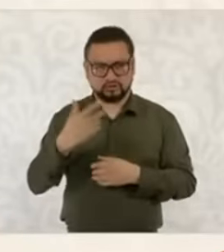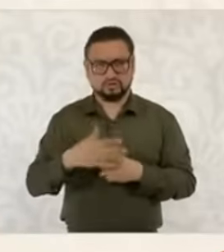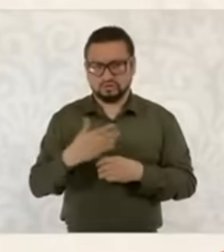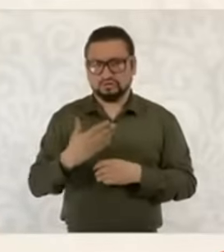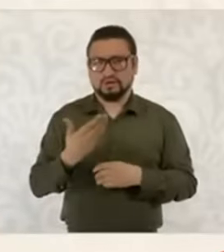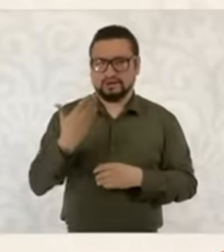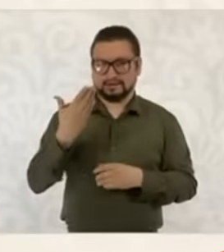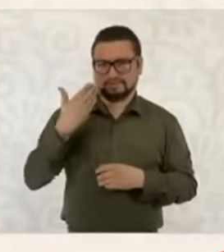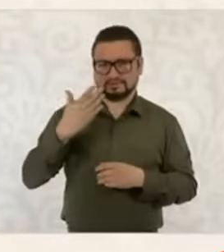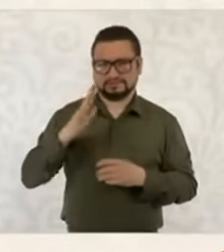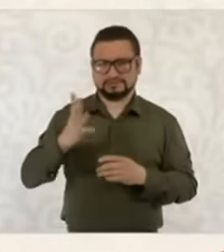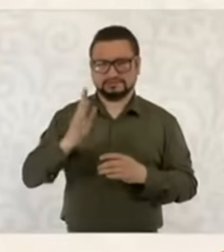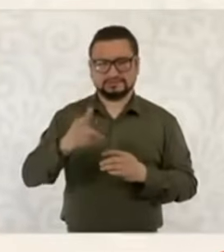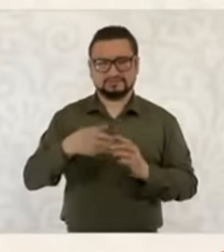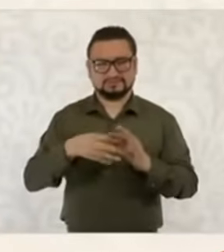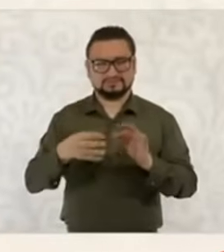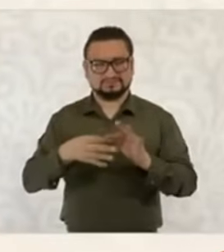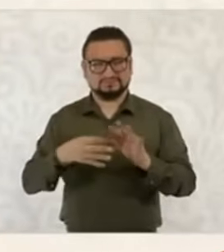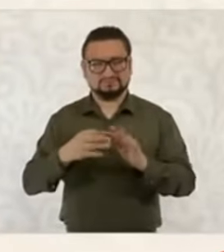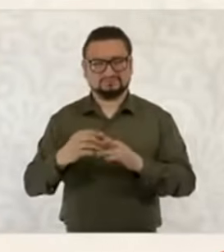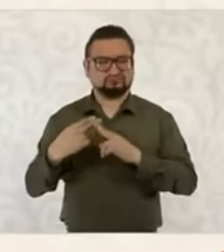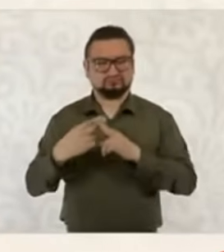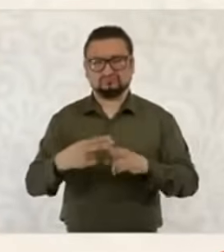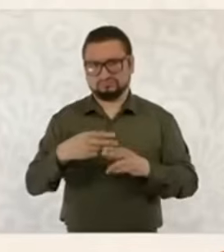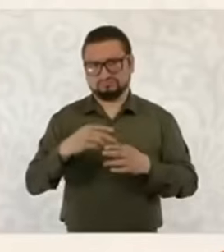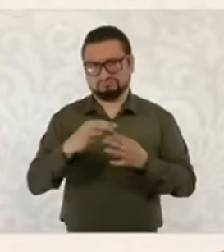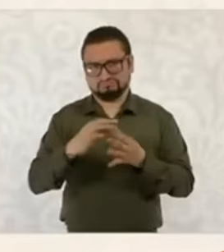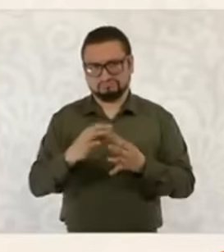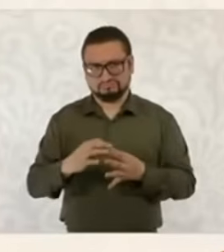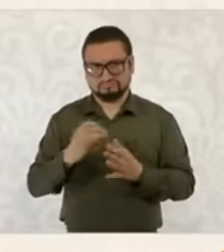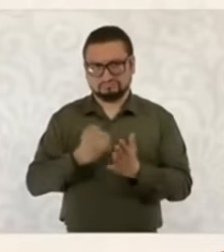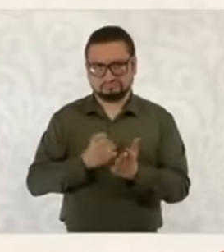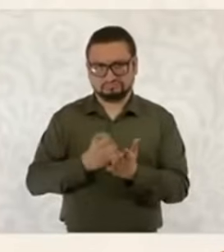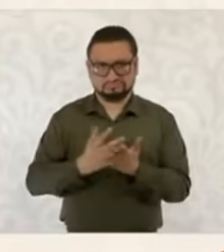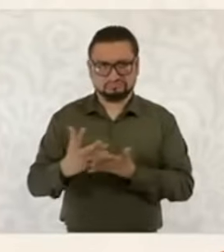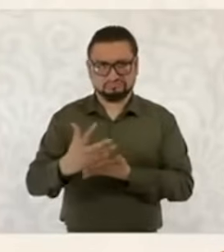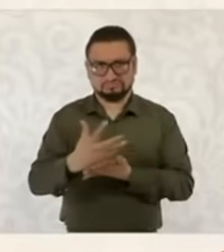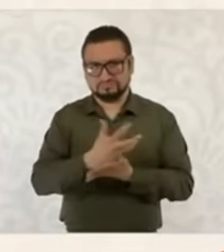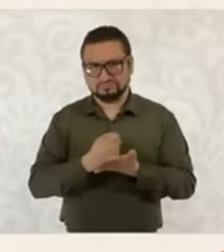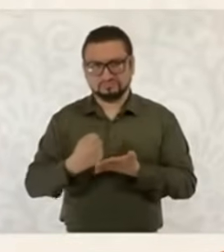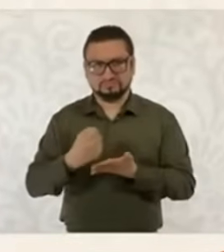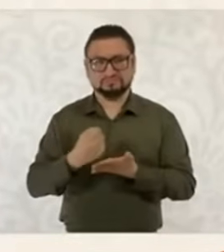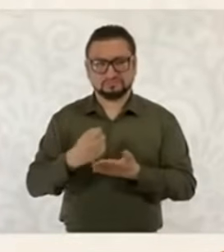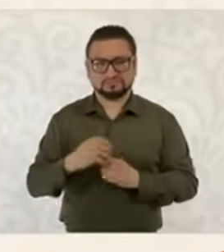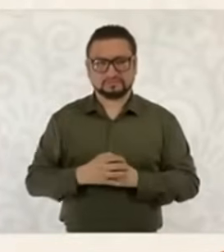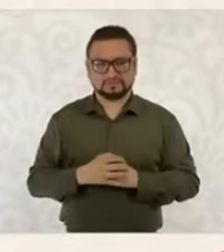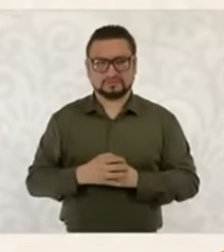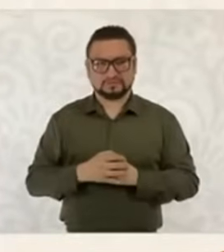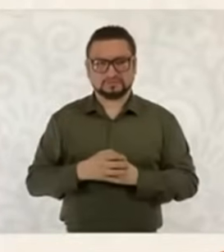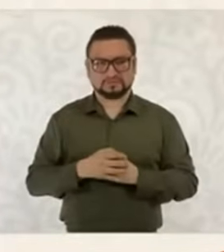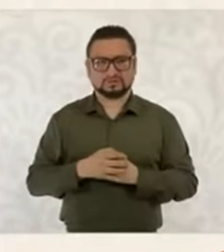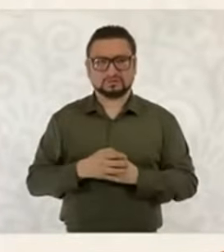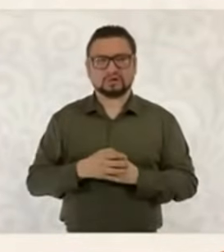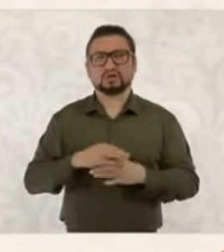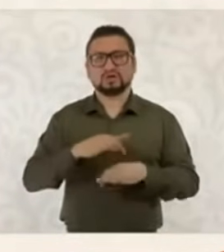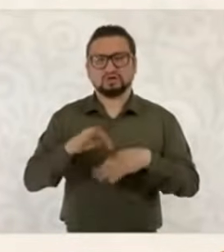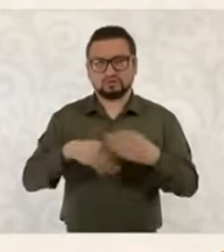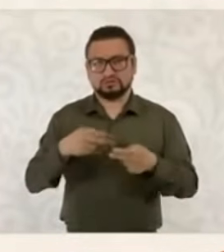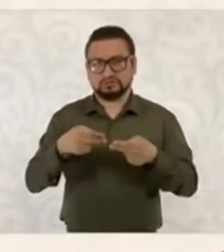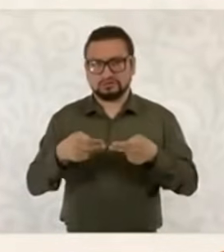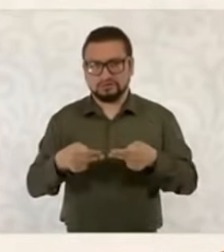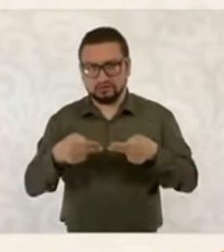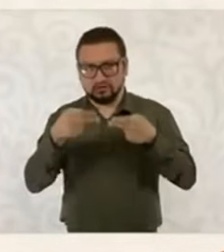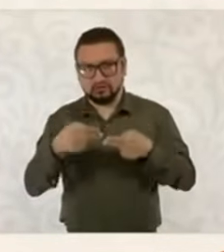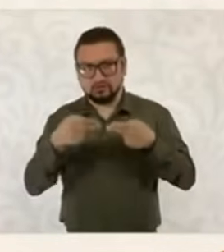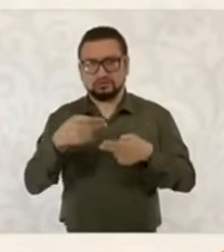hemos marcado aquí a lo largo de este ejercicio, la recaudación de contribuciones de comercio exterior,